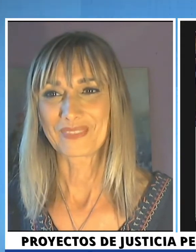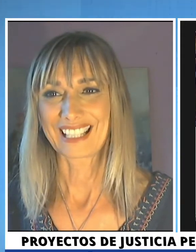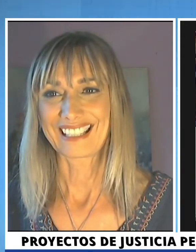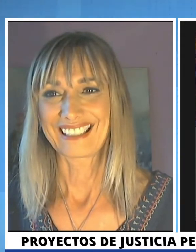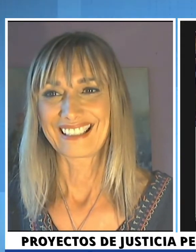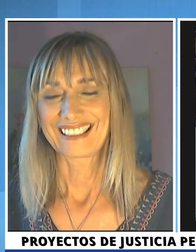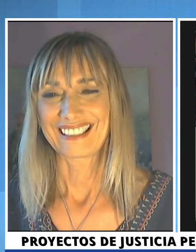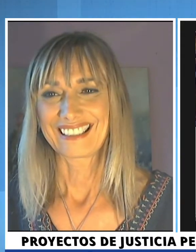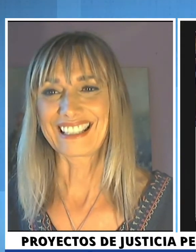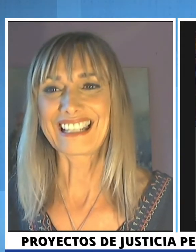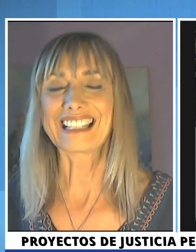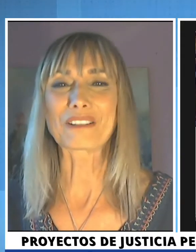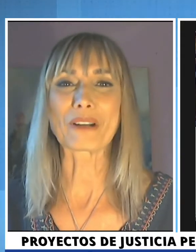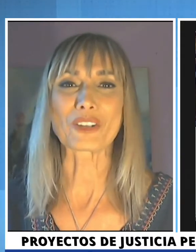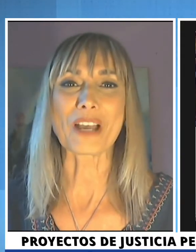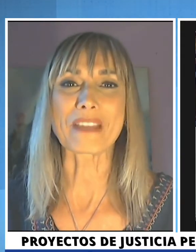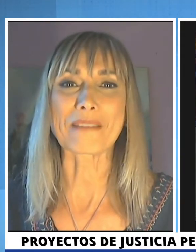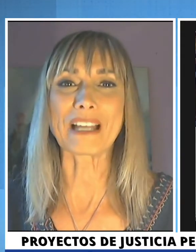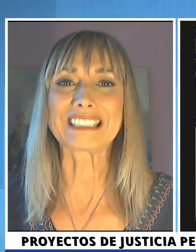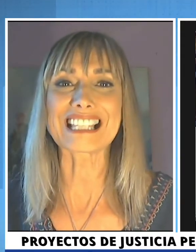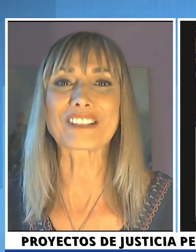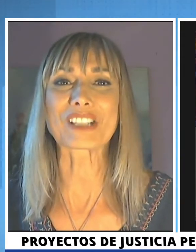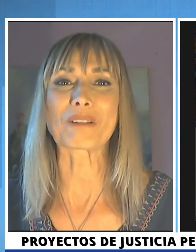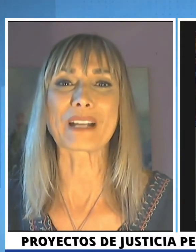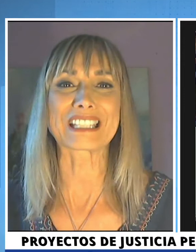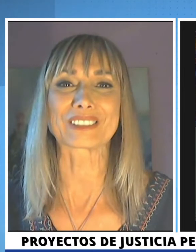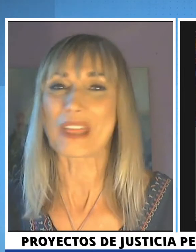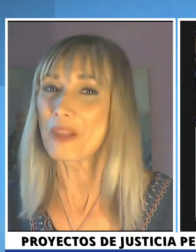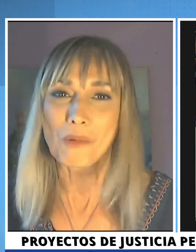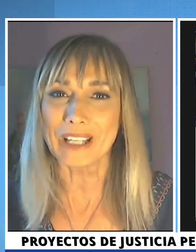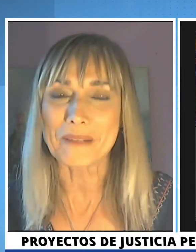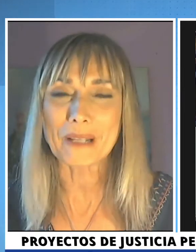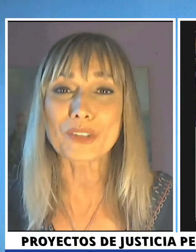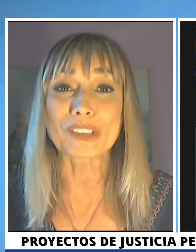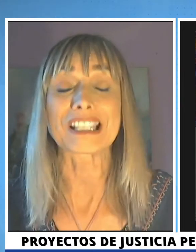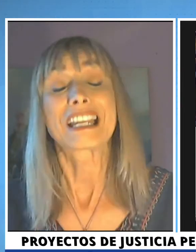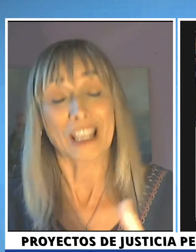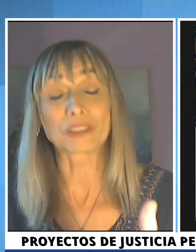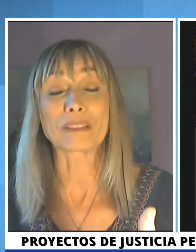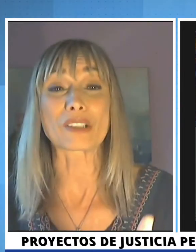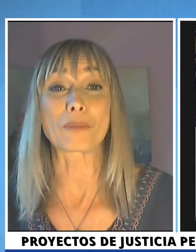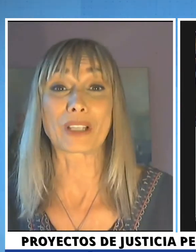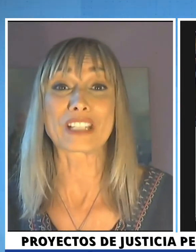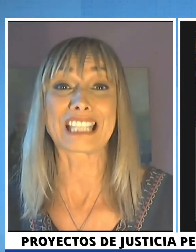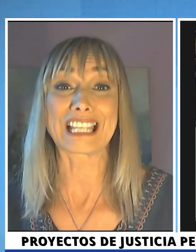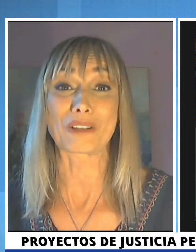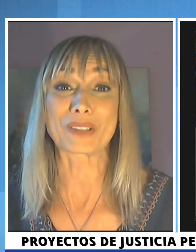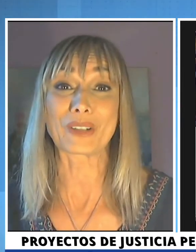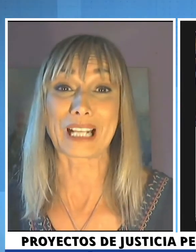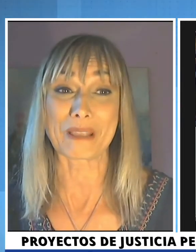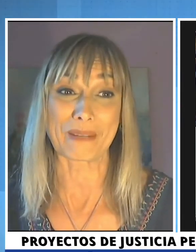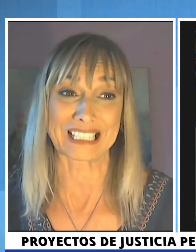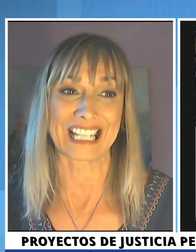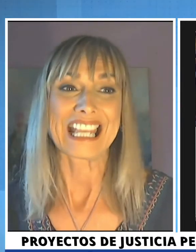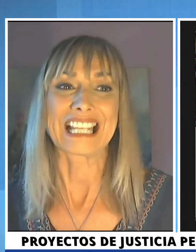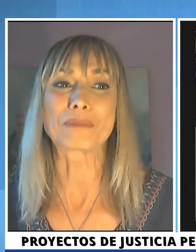el Congreso. Genial, Lauri. Bueno, ya ves que en pantalla nos acompañan otras dos mujeres maravillosas que justamente son protagonistas de la comisión que acaba